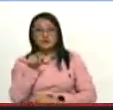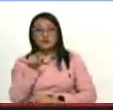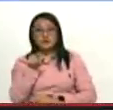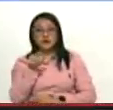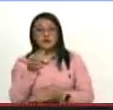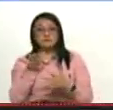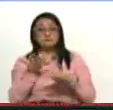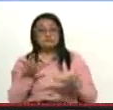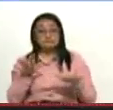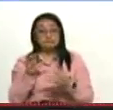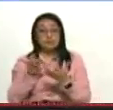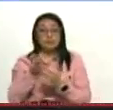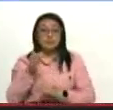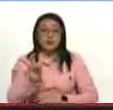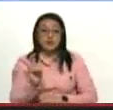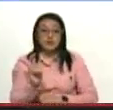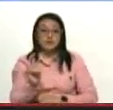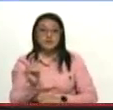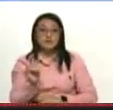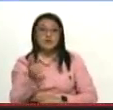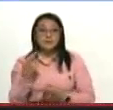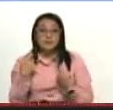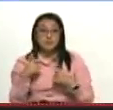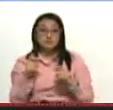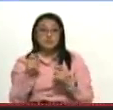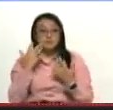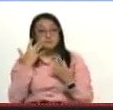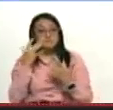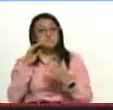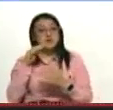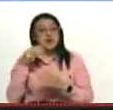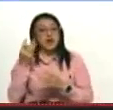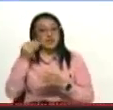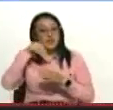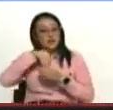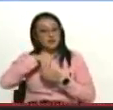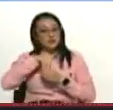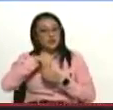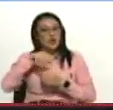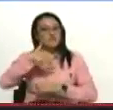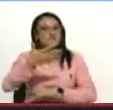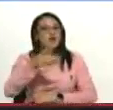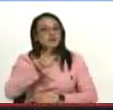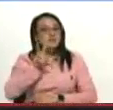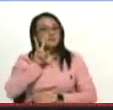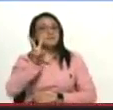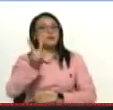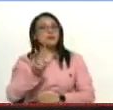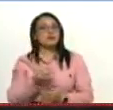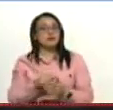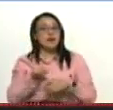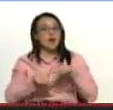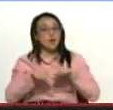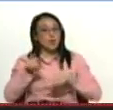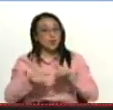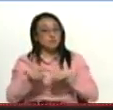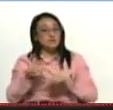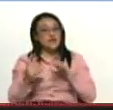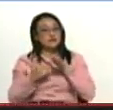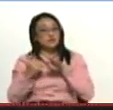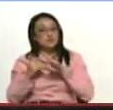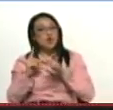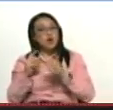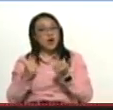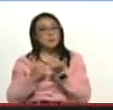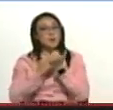hay esa posibilidad de mirar hacia adentro y hacia afuera tenemos instituciones que